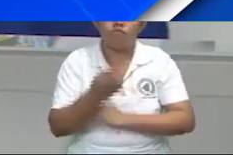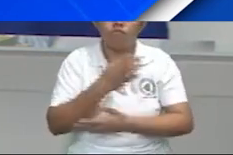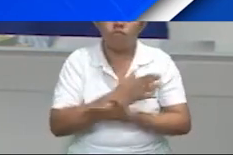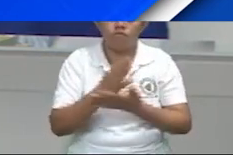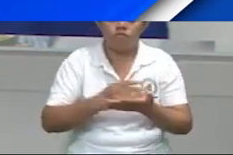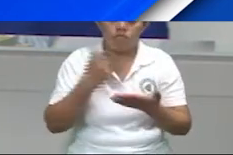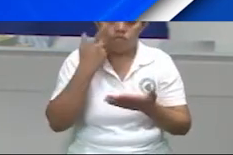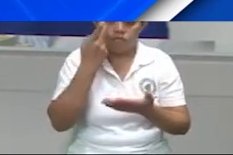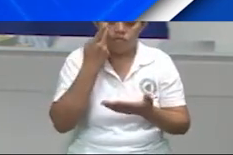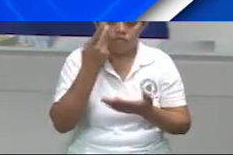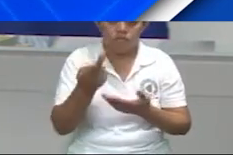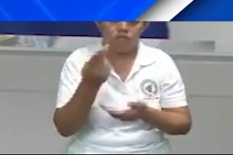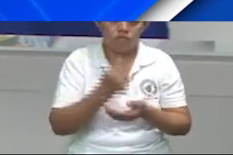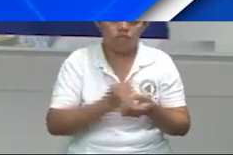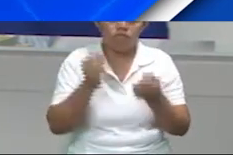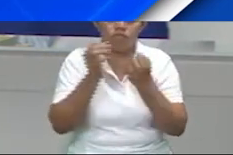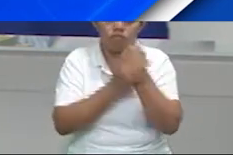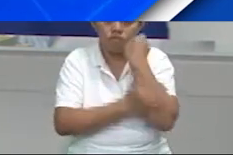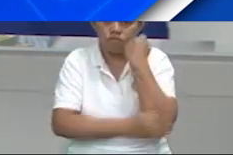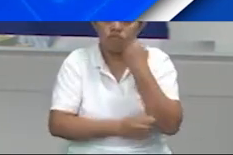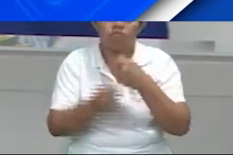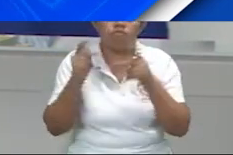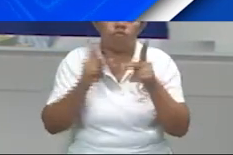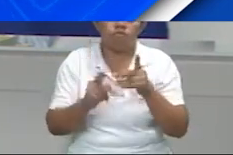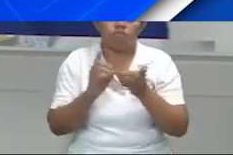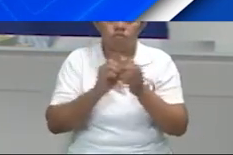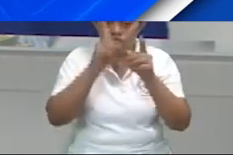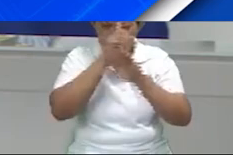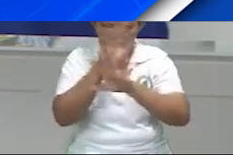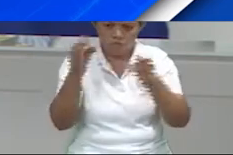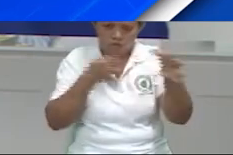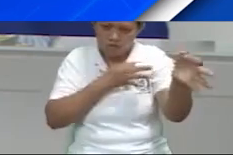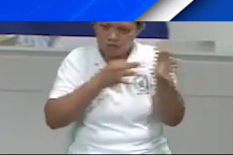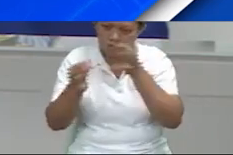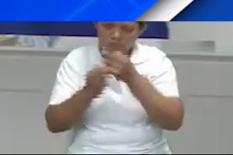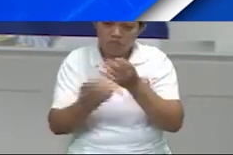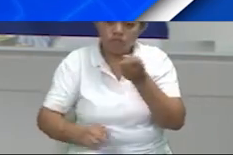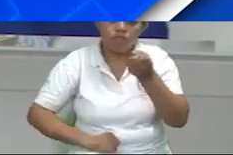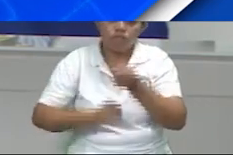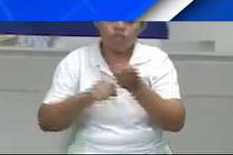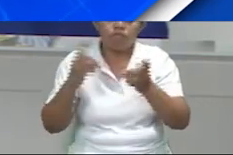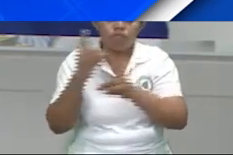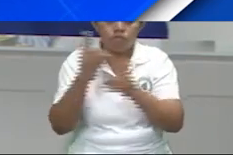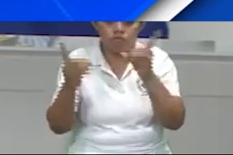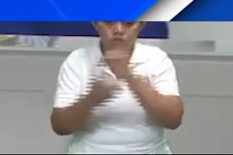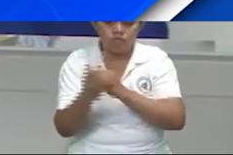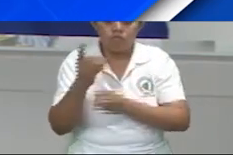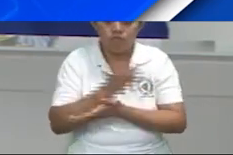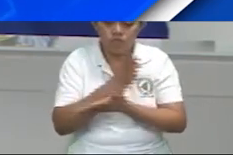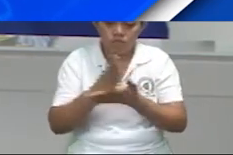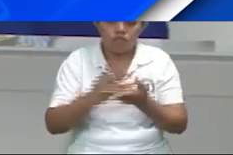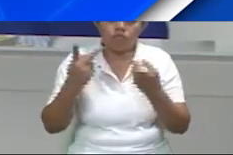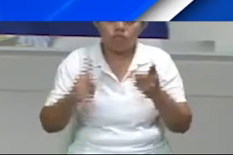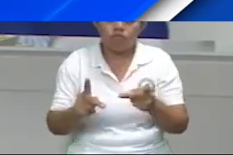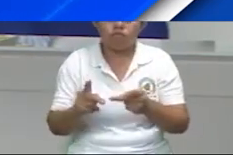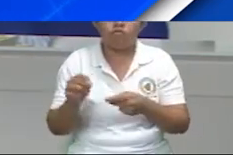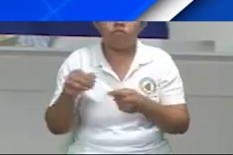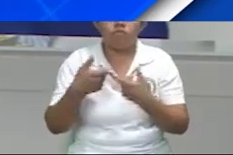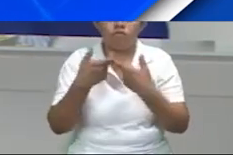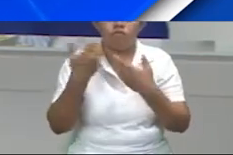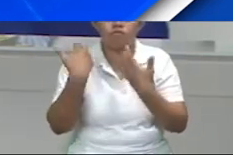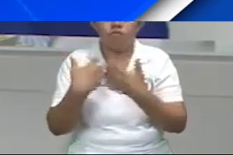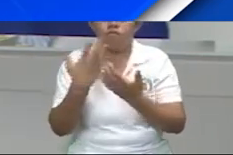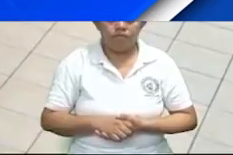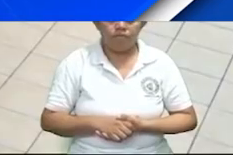preparación para la crisis sostenibilidad y transparencia de la deuda gobernanza e instituciones y